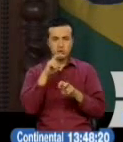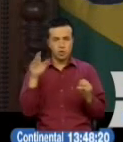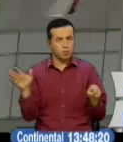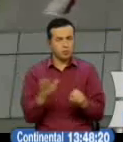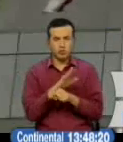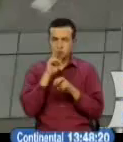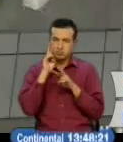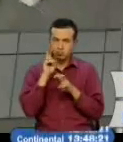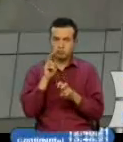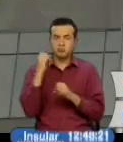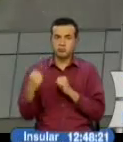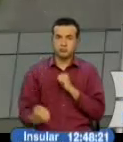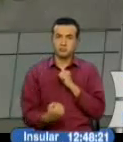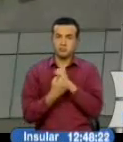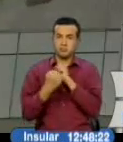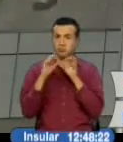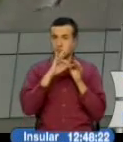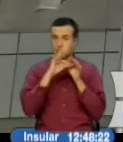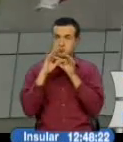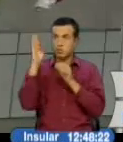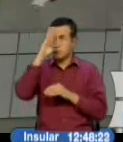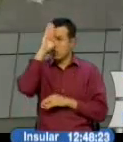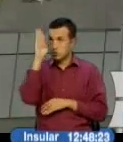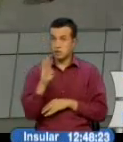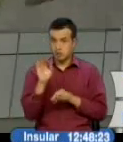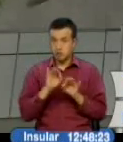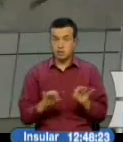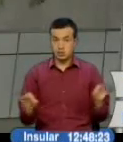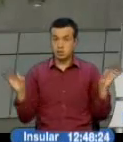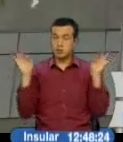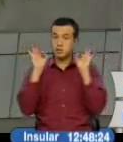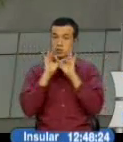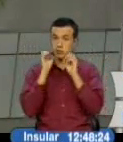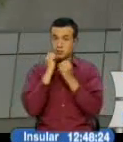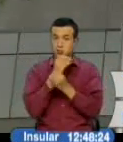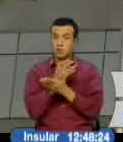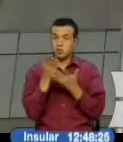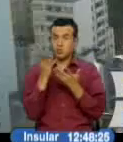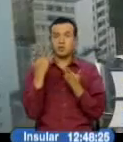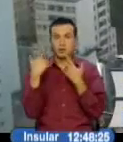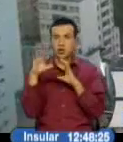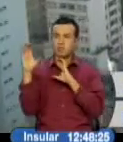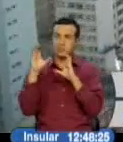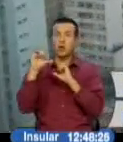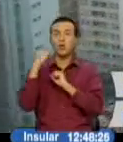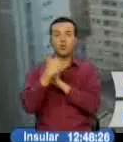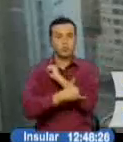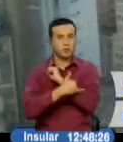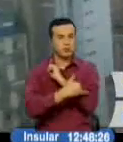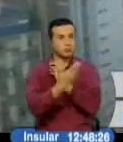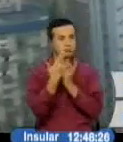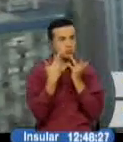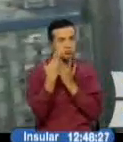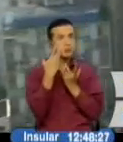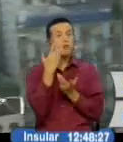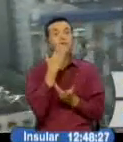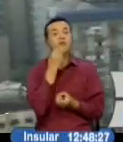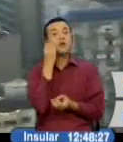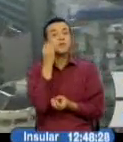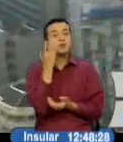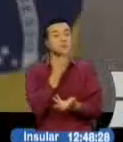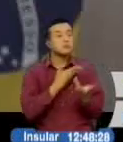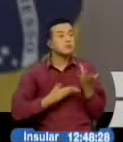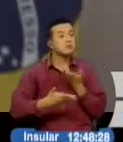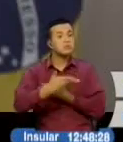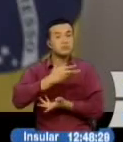para ello el apoyo y cooperación no solo de Brasil es importante. Por ello aseguró que se mantienen conversaciones con otros países para intercambiar información sobre el